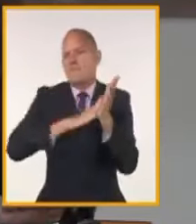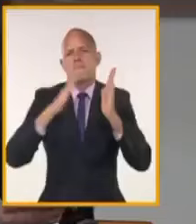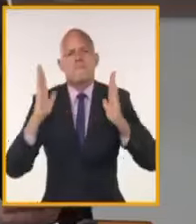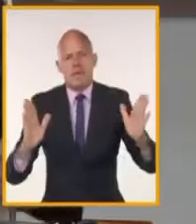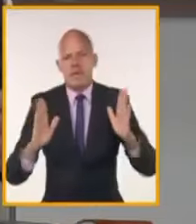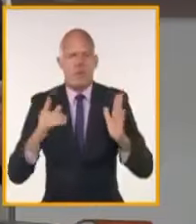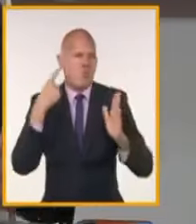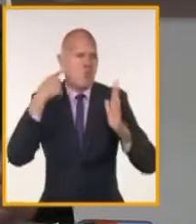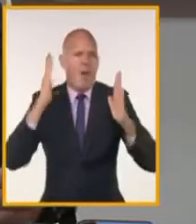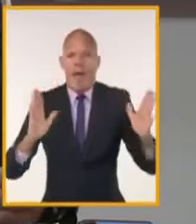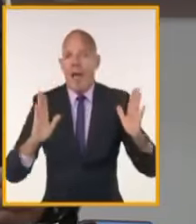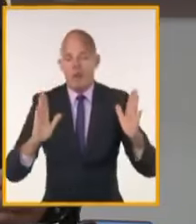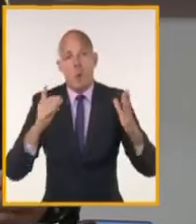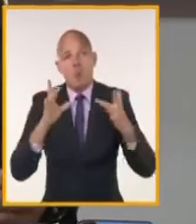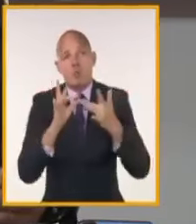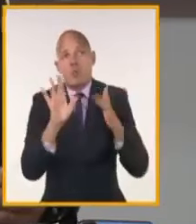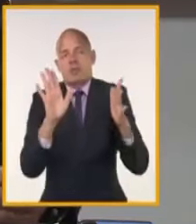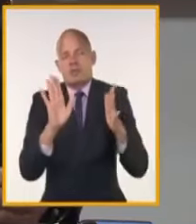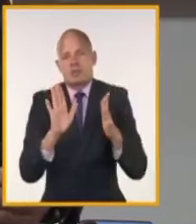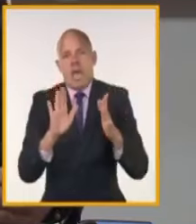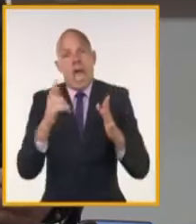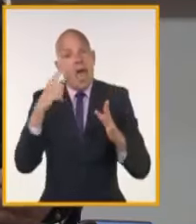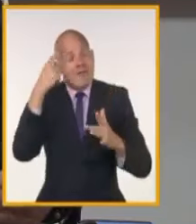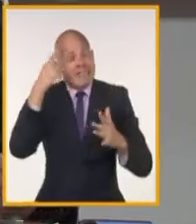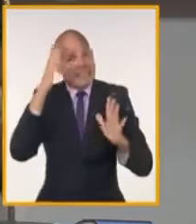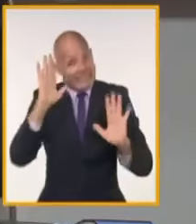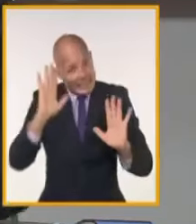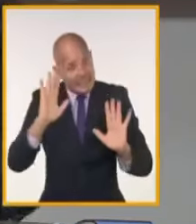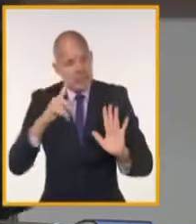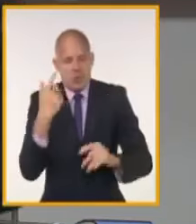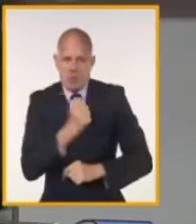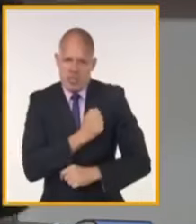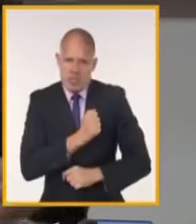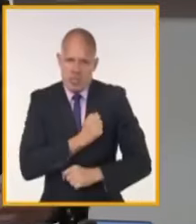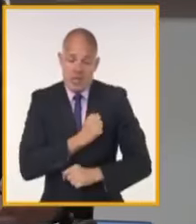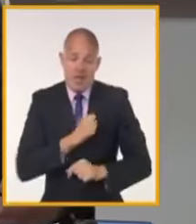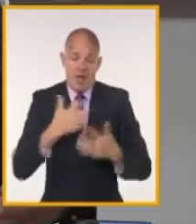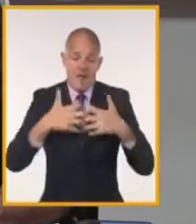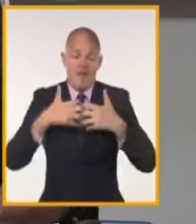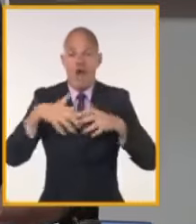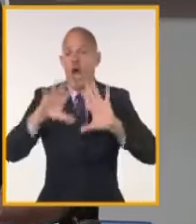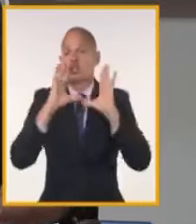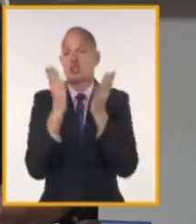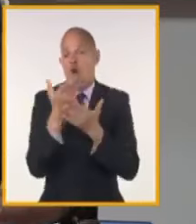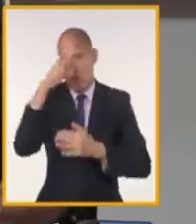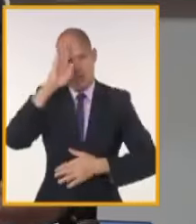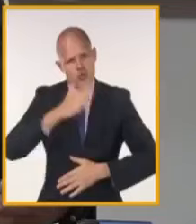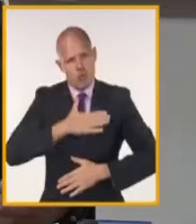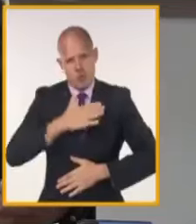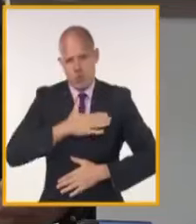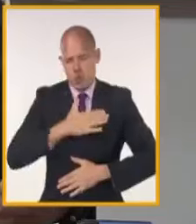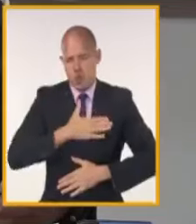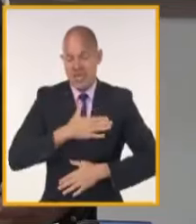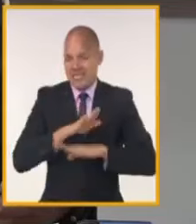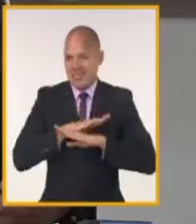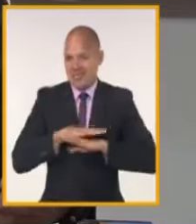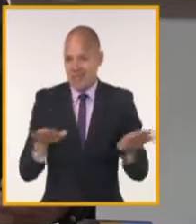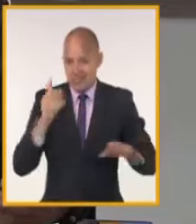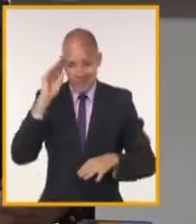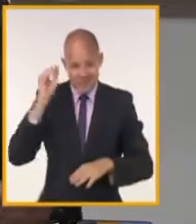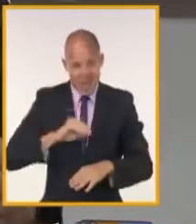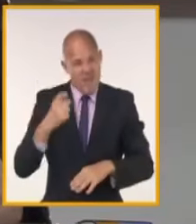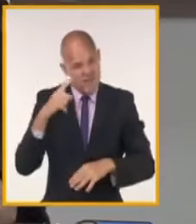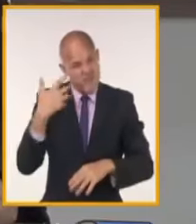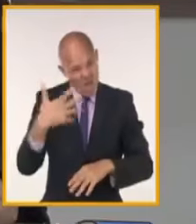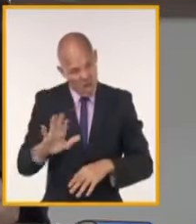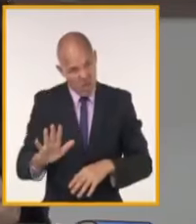la generación que esa es la transición que que nosotros tenemos primero por dejar de consumir combustible importado es un camino largo es